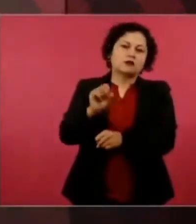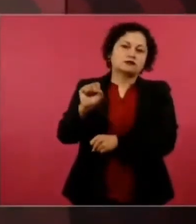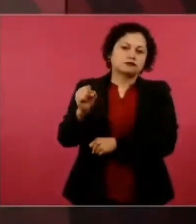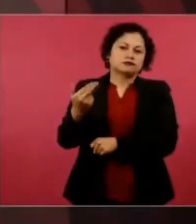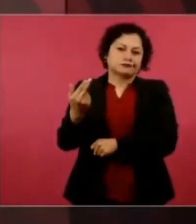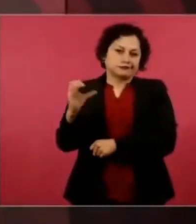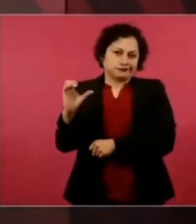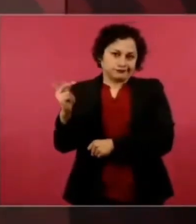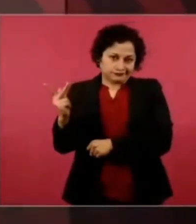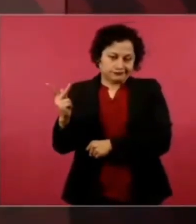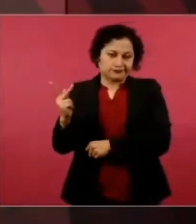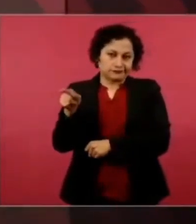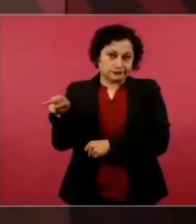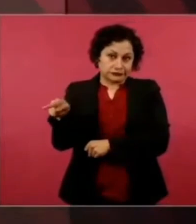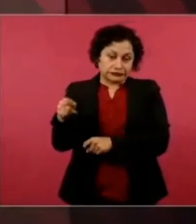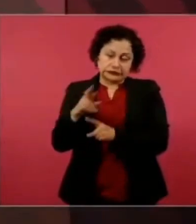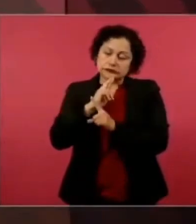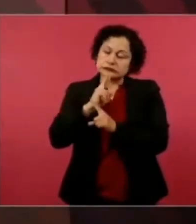en toda la historia.